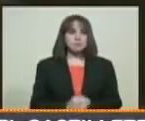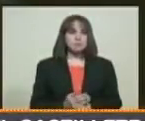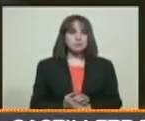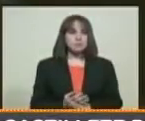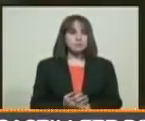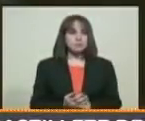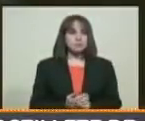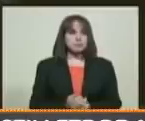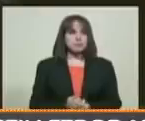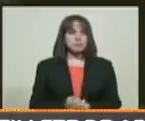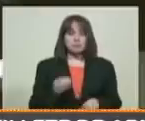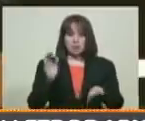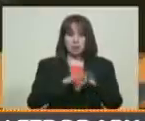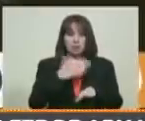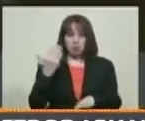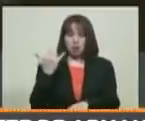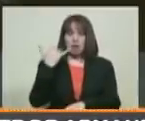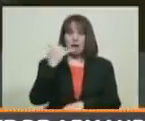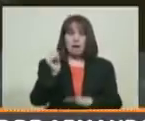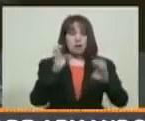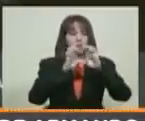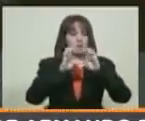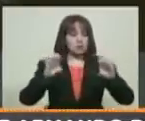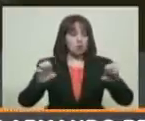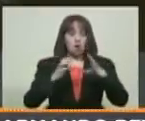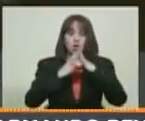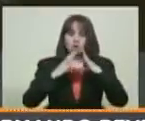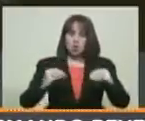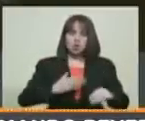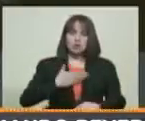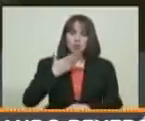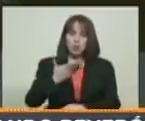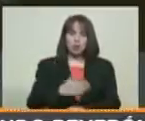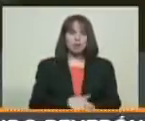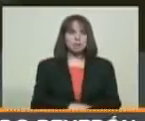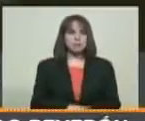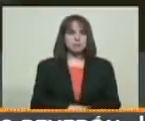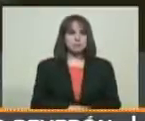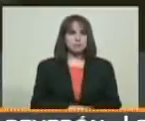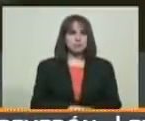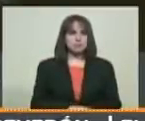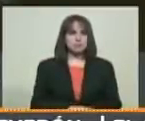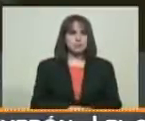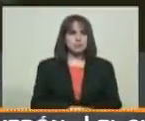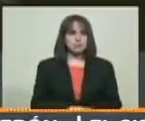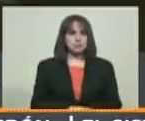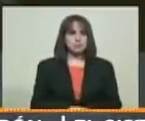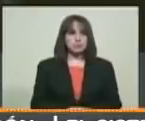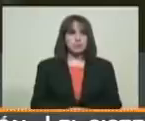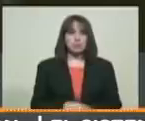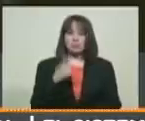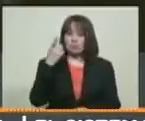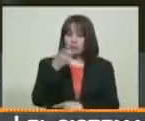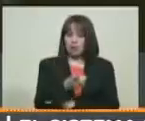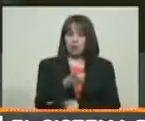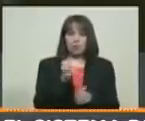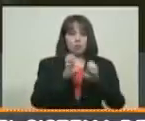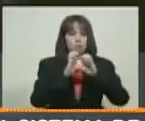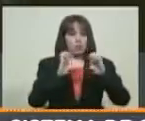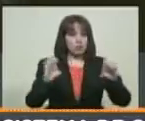Porque con la educación todo se puede. Sin educación no somos nada. Con